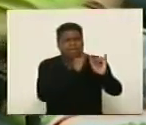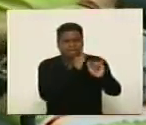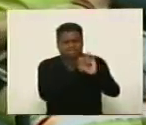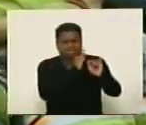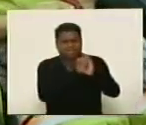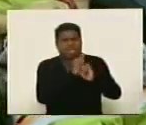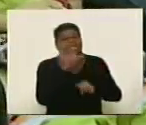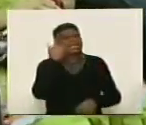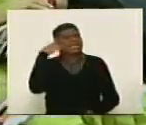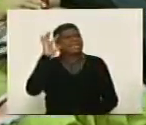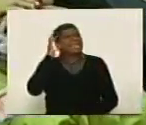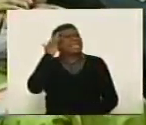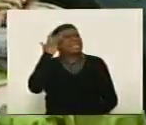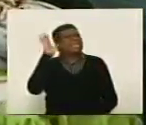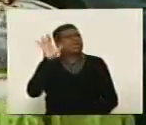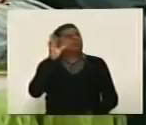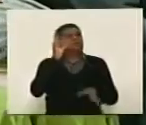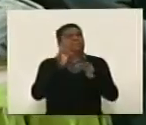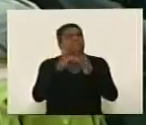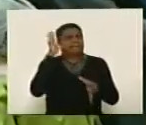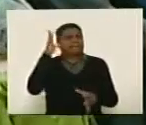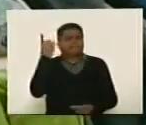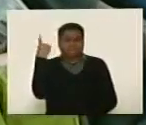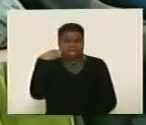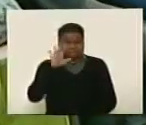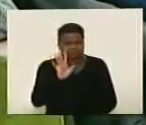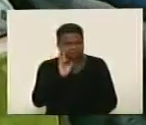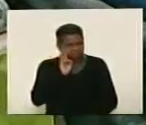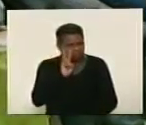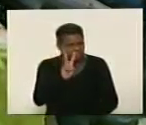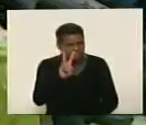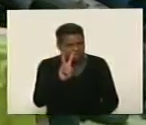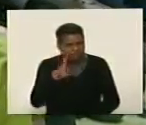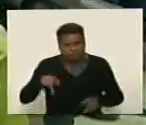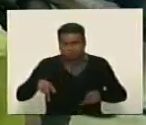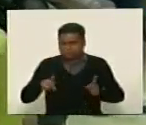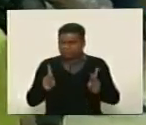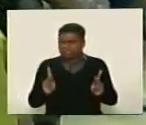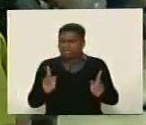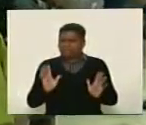que en septiembre, ¿no? Veíamos esas posibilidades.